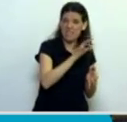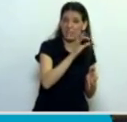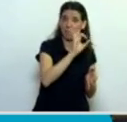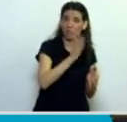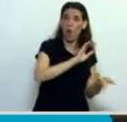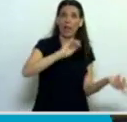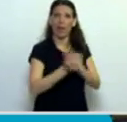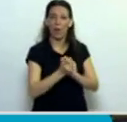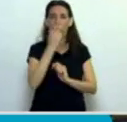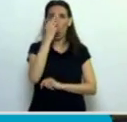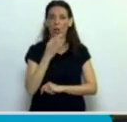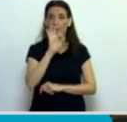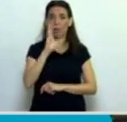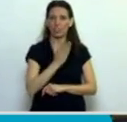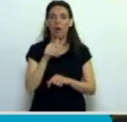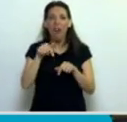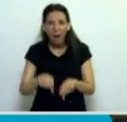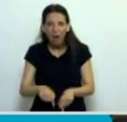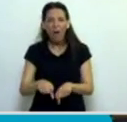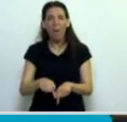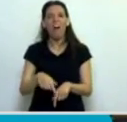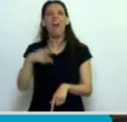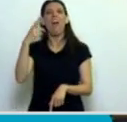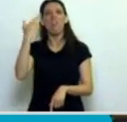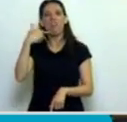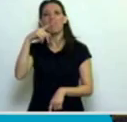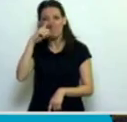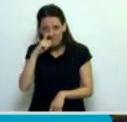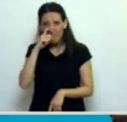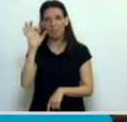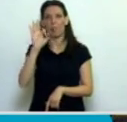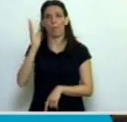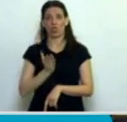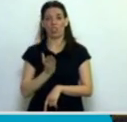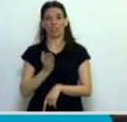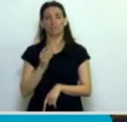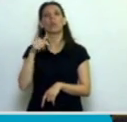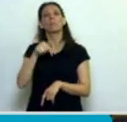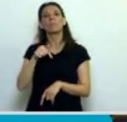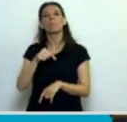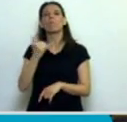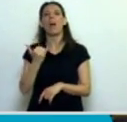90% y ahora estamos en el 94%. En estas moratorias se incluyeron